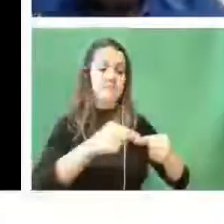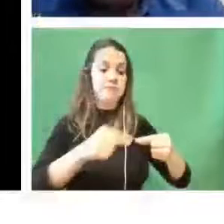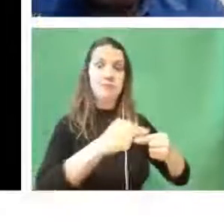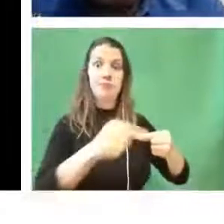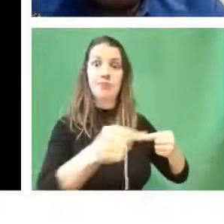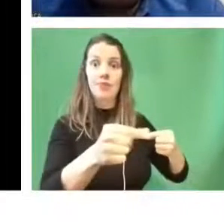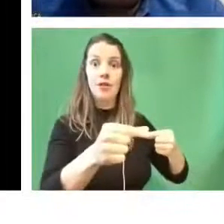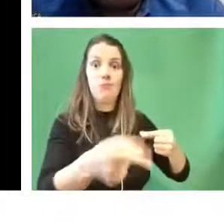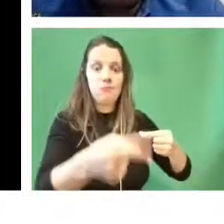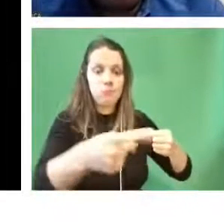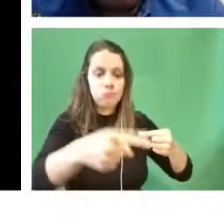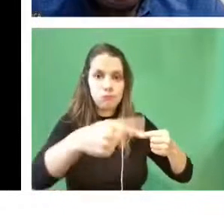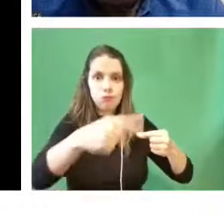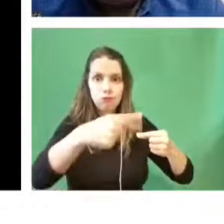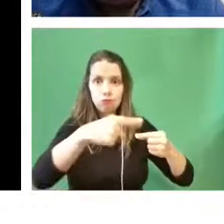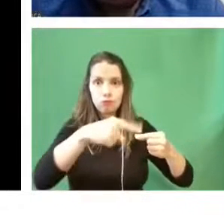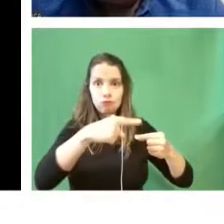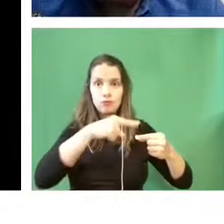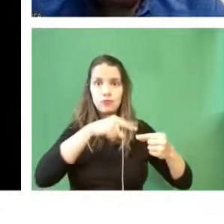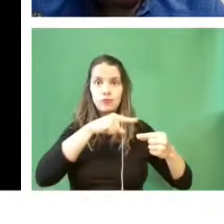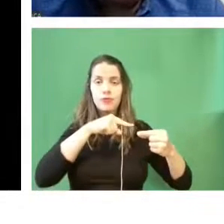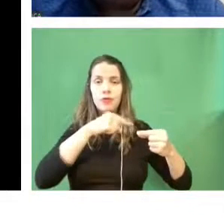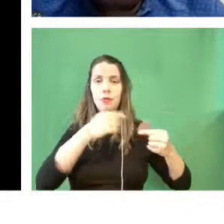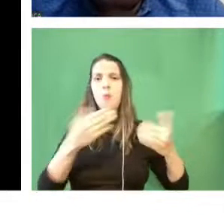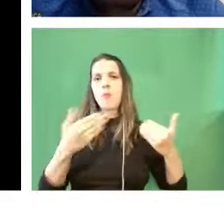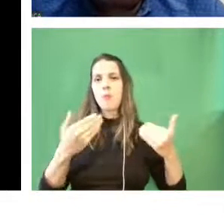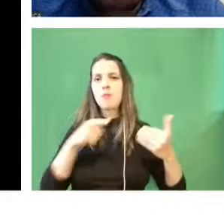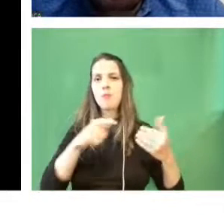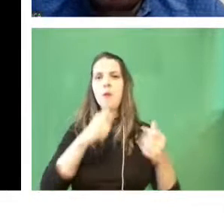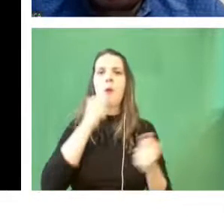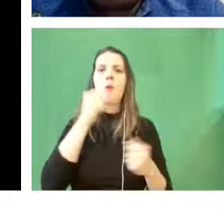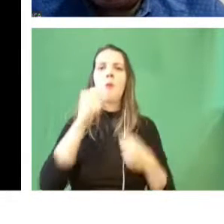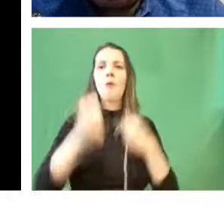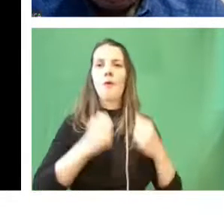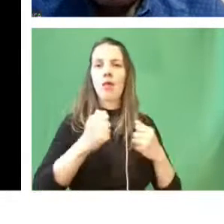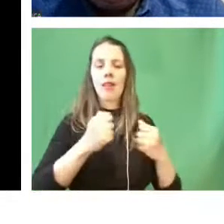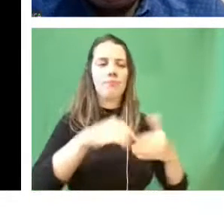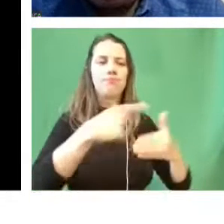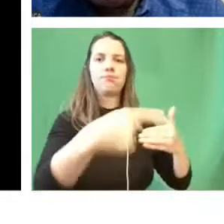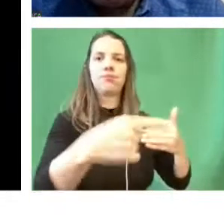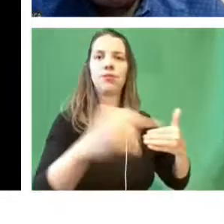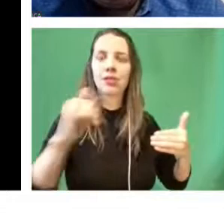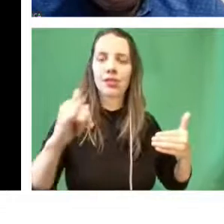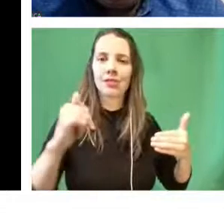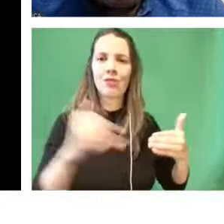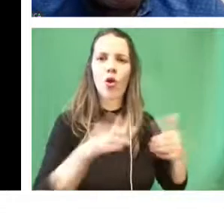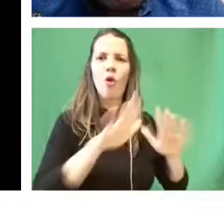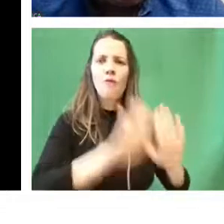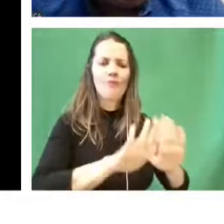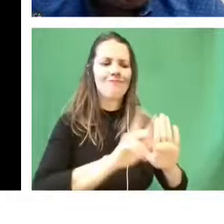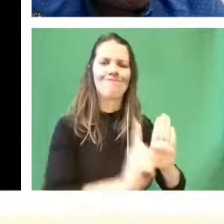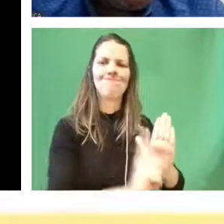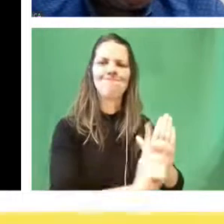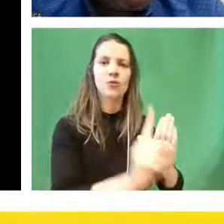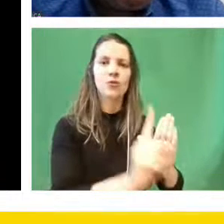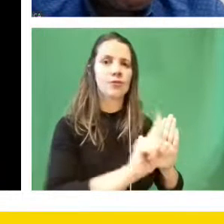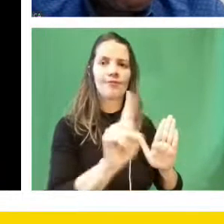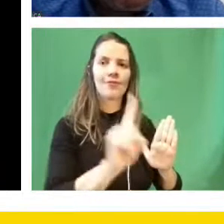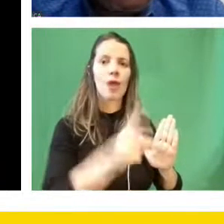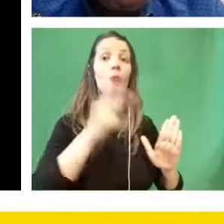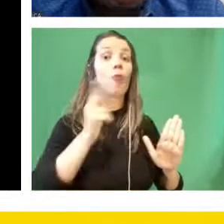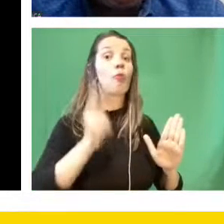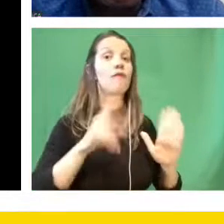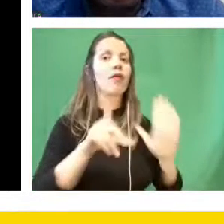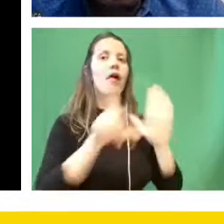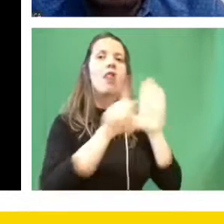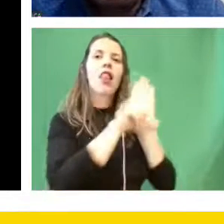material que es en madera plástica, ya que ninguna estructura se puede construir. Entonces, dada la necesidad, dada la situación también